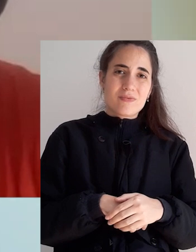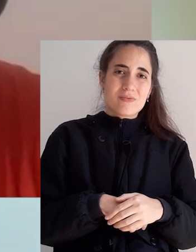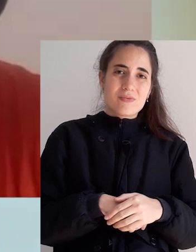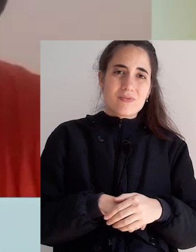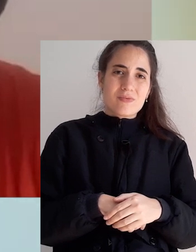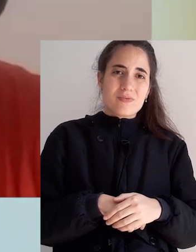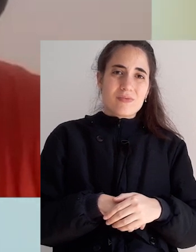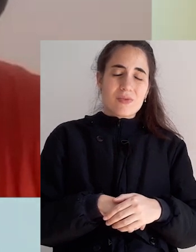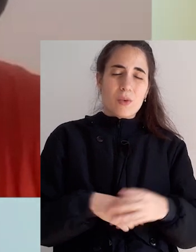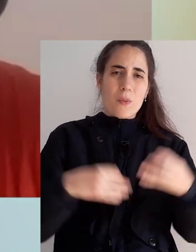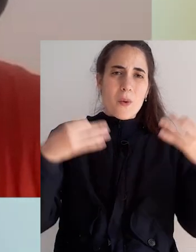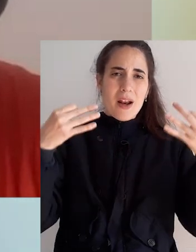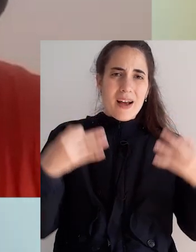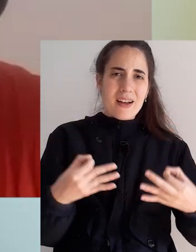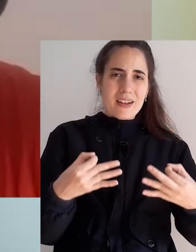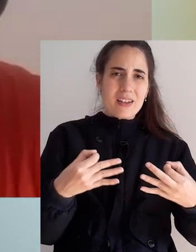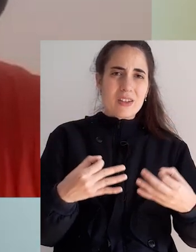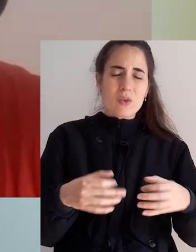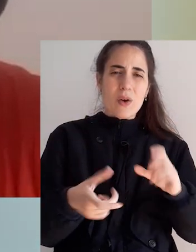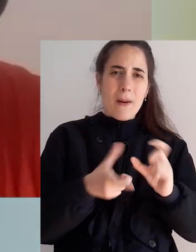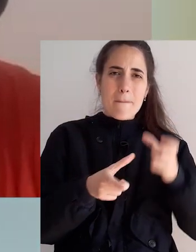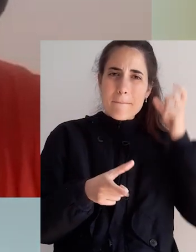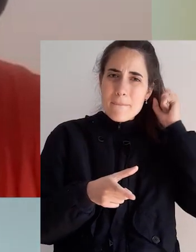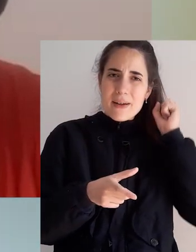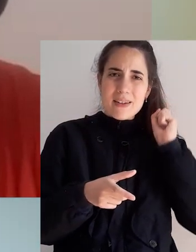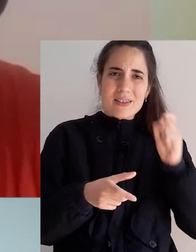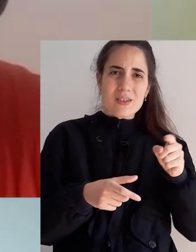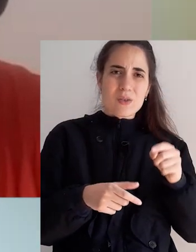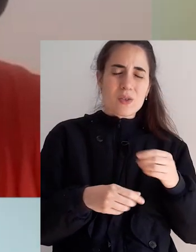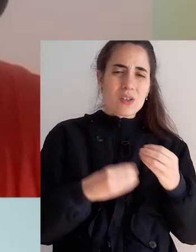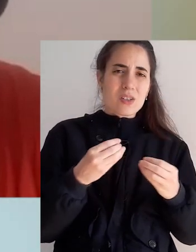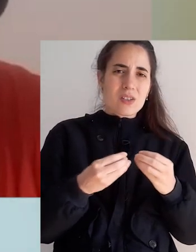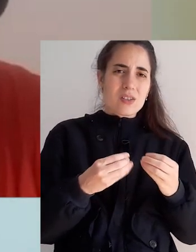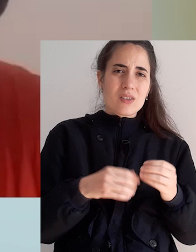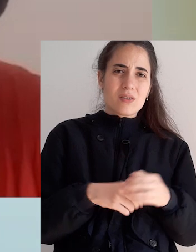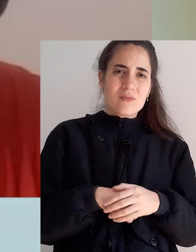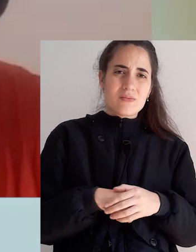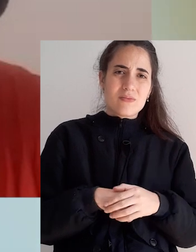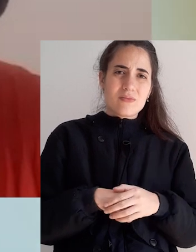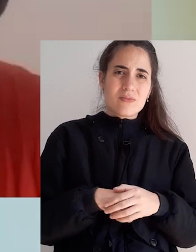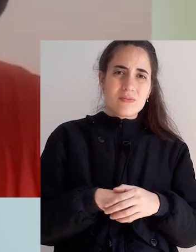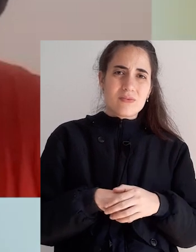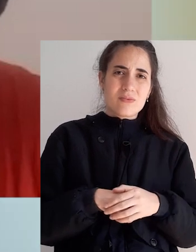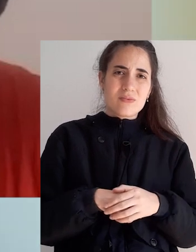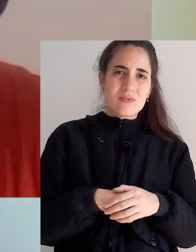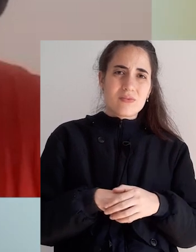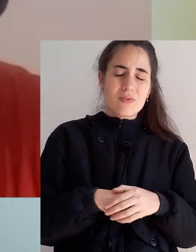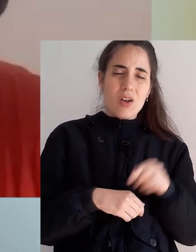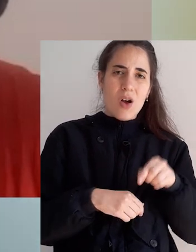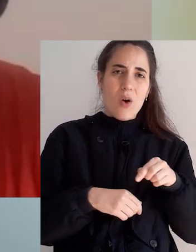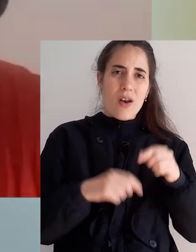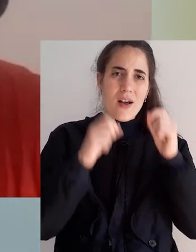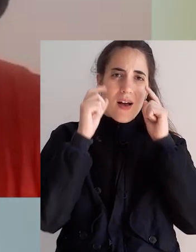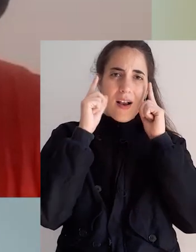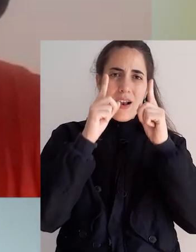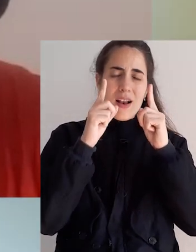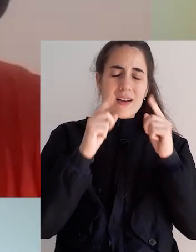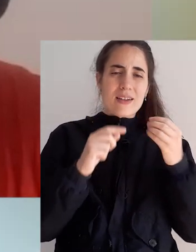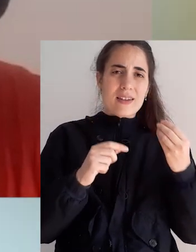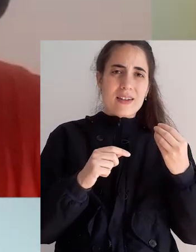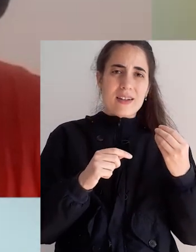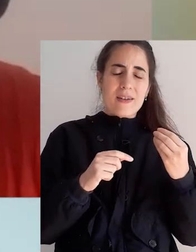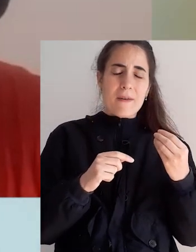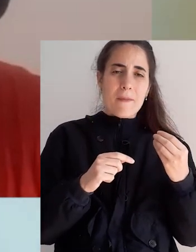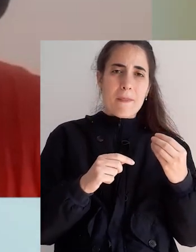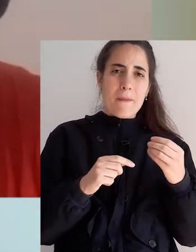presente junto a los diputados Daniel Arroyo, Gabriela Troiano y otros, y quería consultarte acerca de este